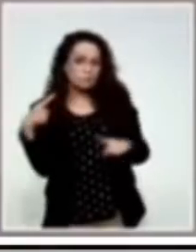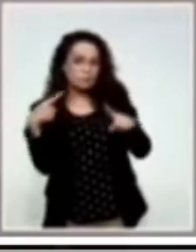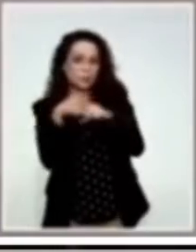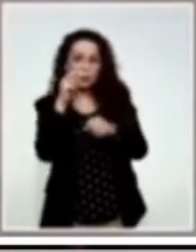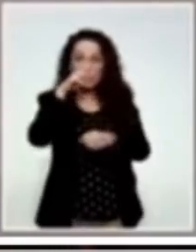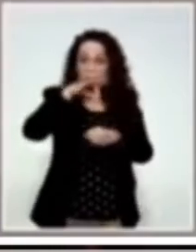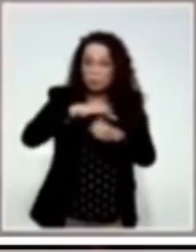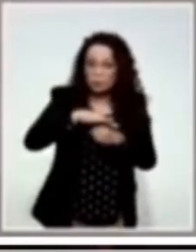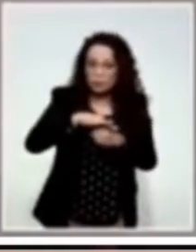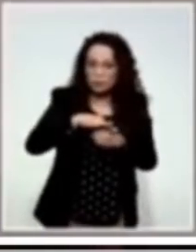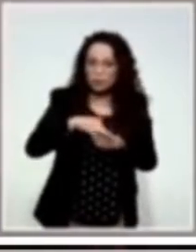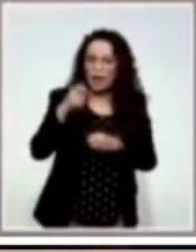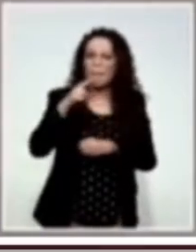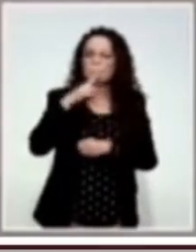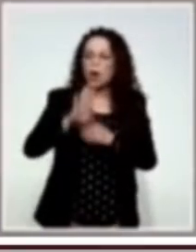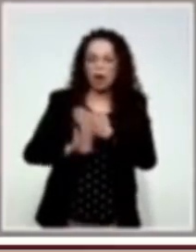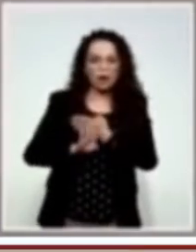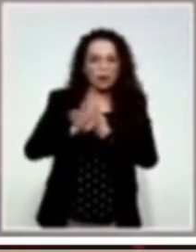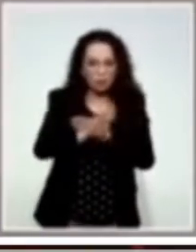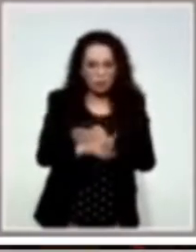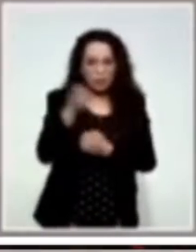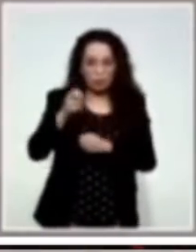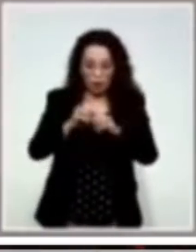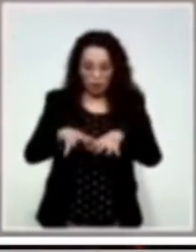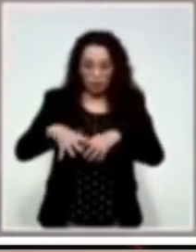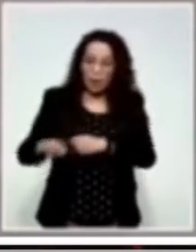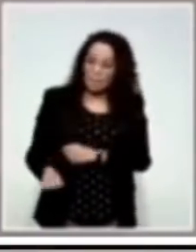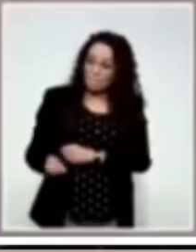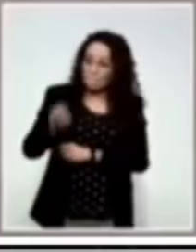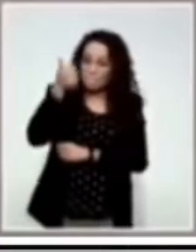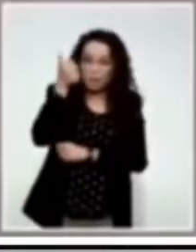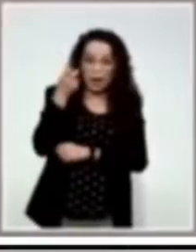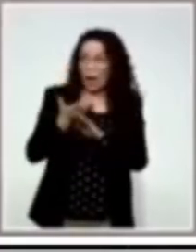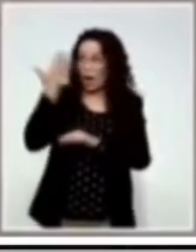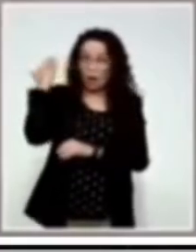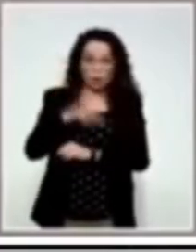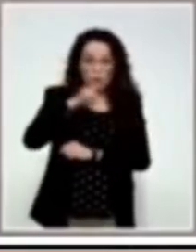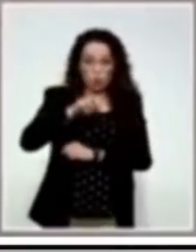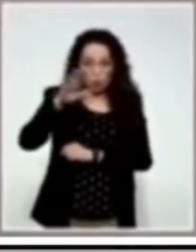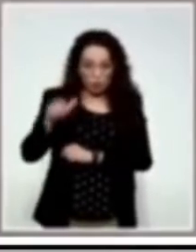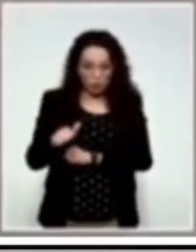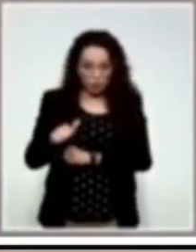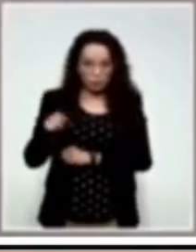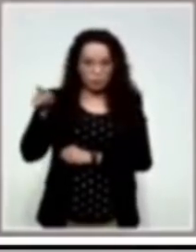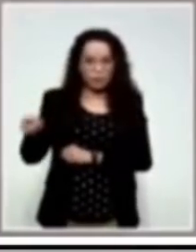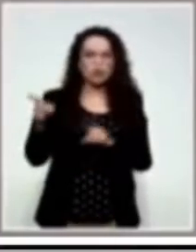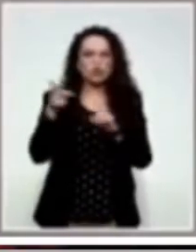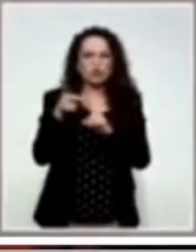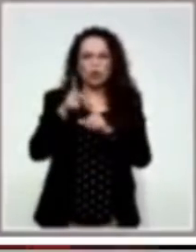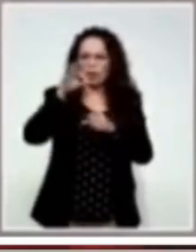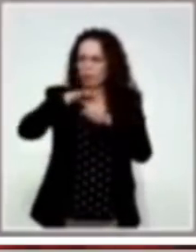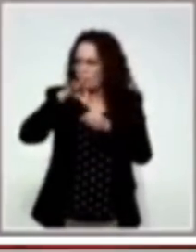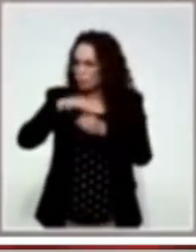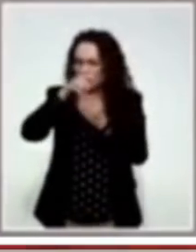decidió por primera vez y de manera inédita que la versión estenográfica de la parte donde se definen los votos